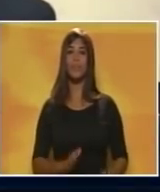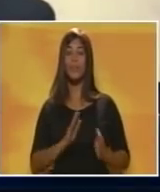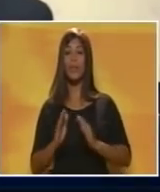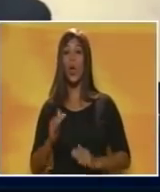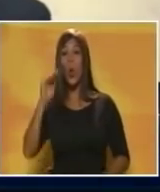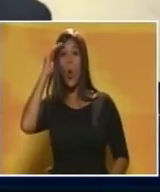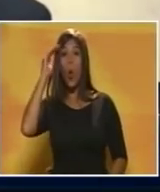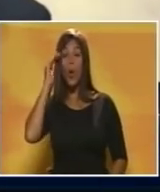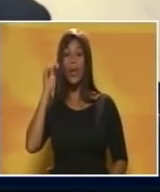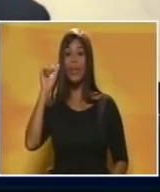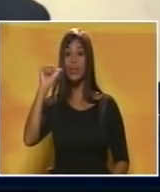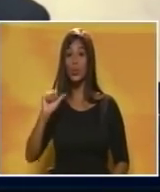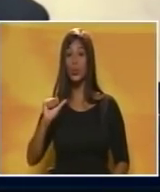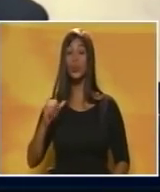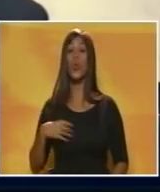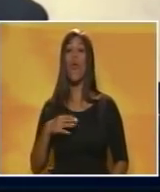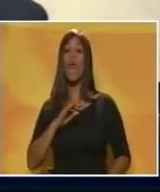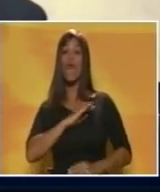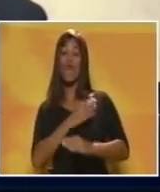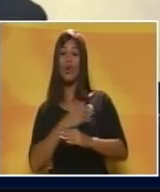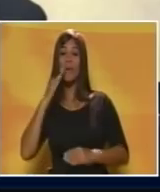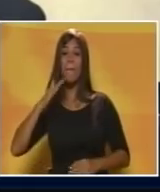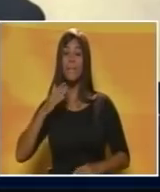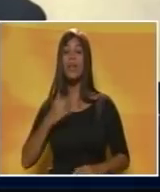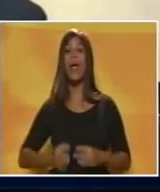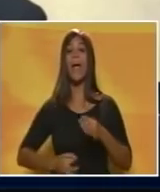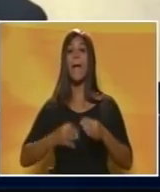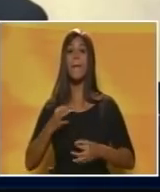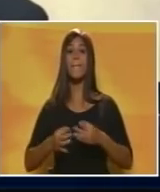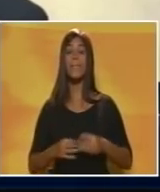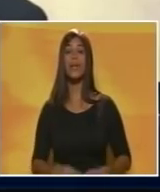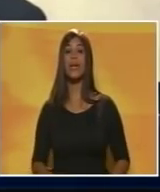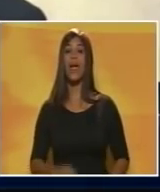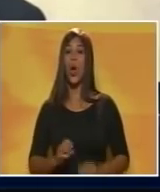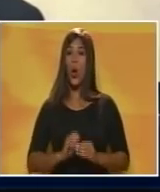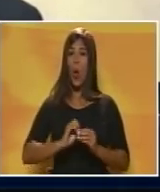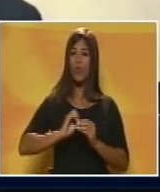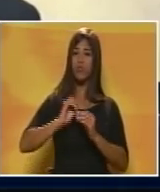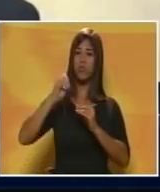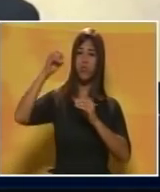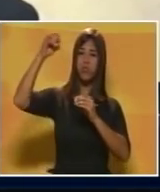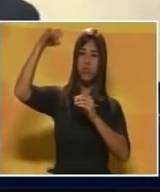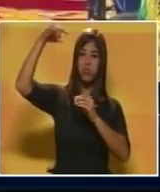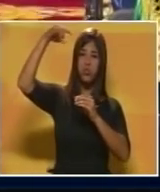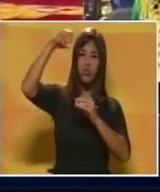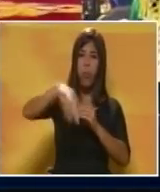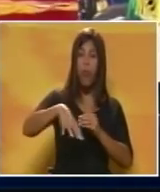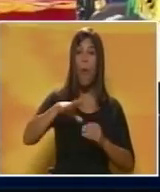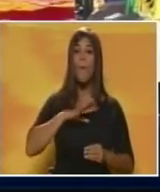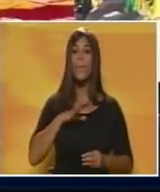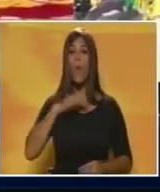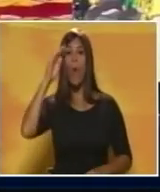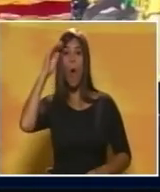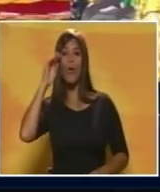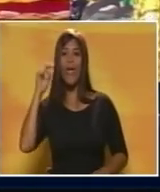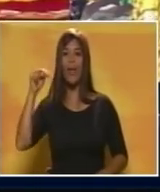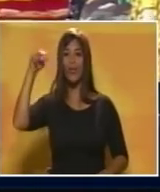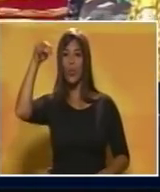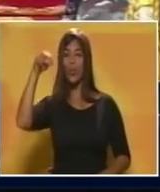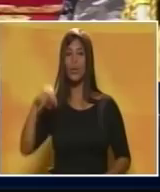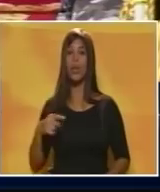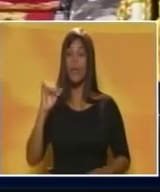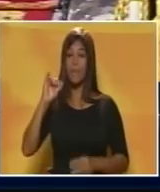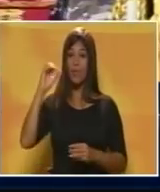Las fuerzas militares de Corea del Sur confirman el lanzamiento de un misil realizado por Corea del Norte.